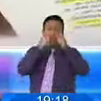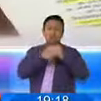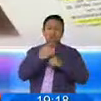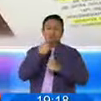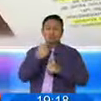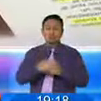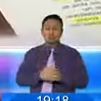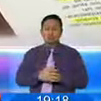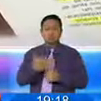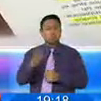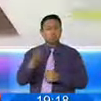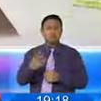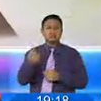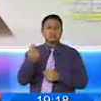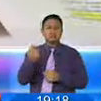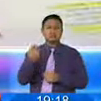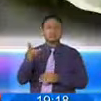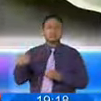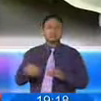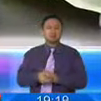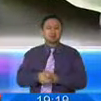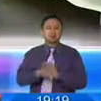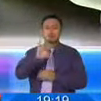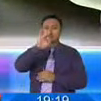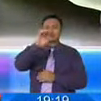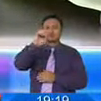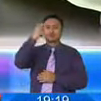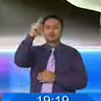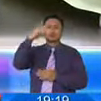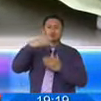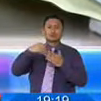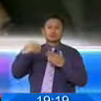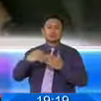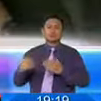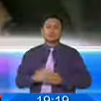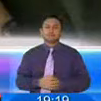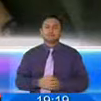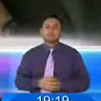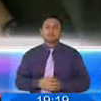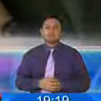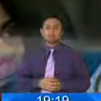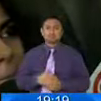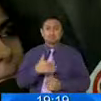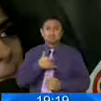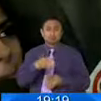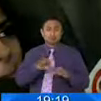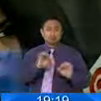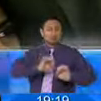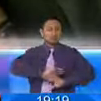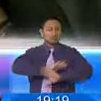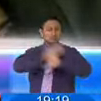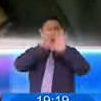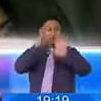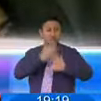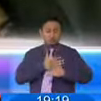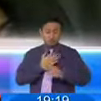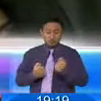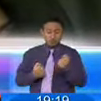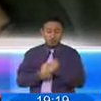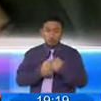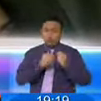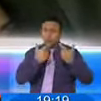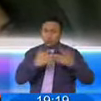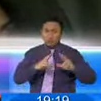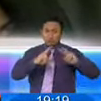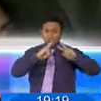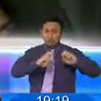el perjuicio por el aparente ilícito llegaría a los 80 millones de dólares. He sido muy claro señalar que nosotros apoyamos la investigación de